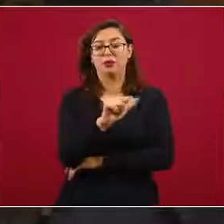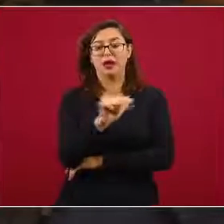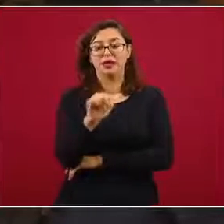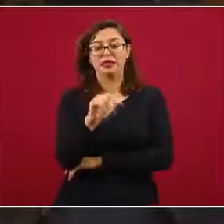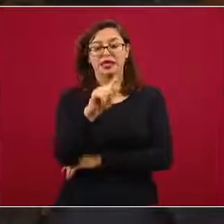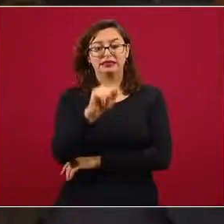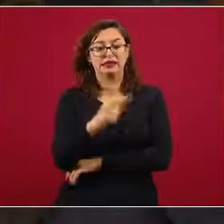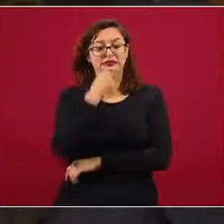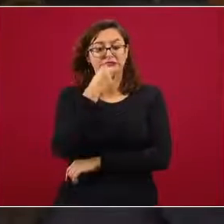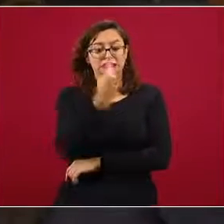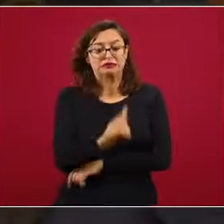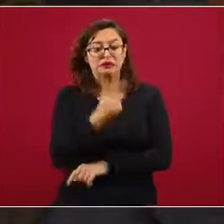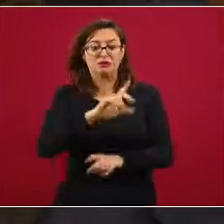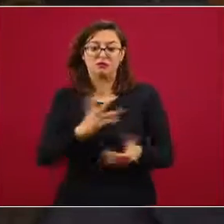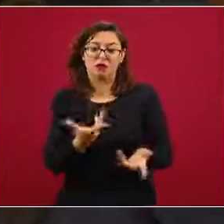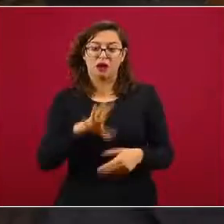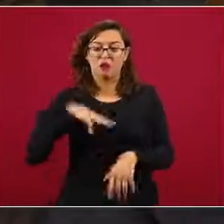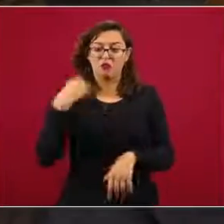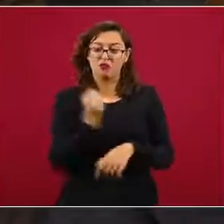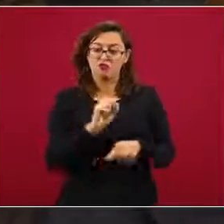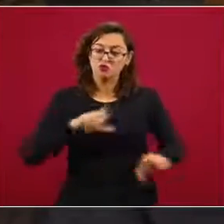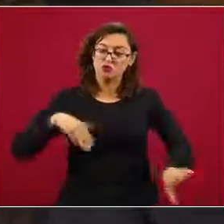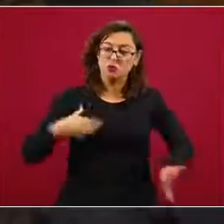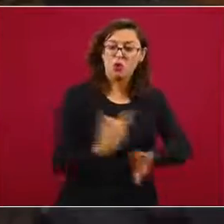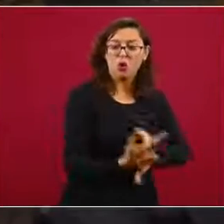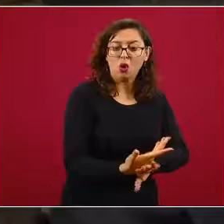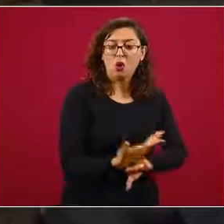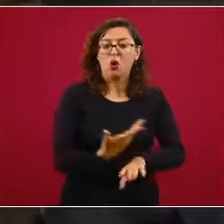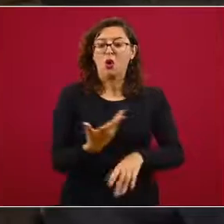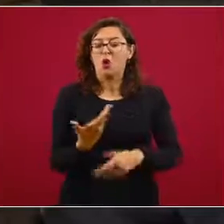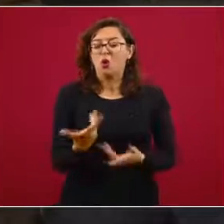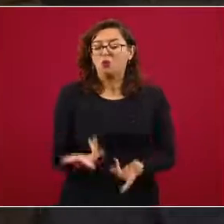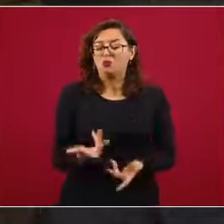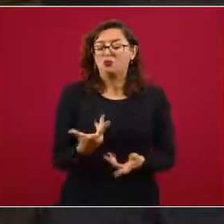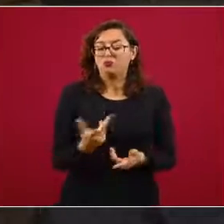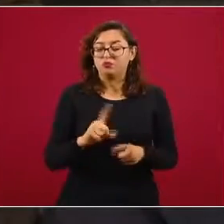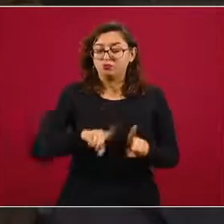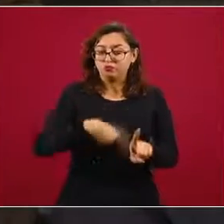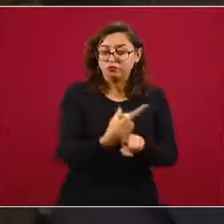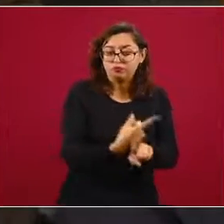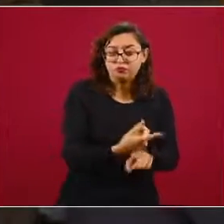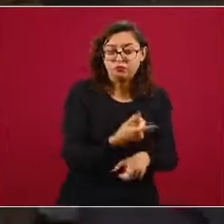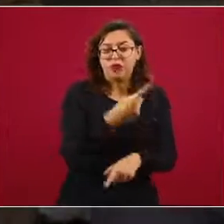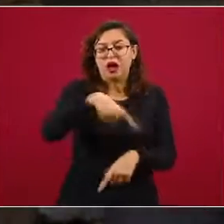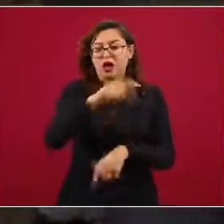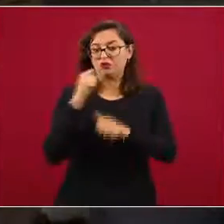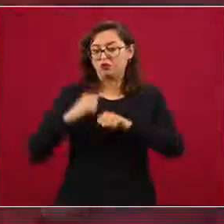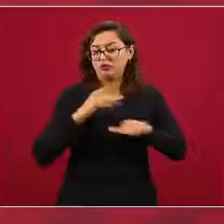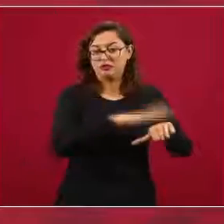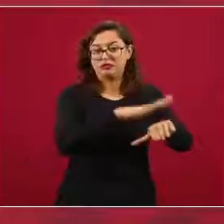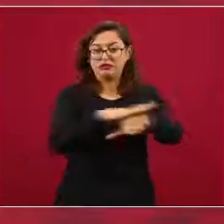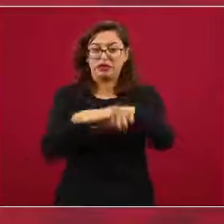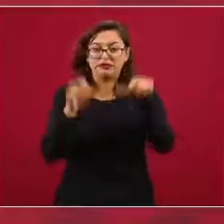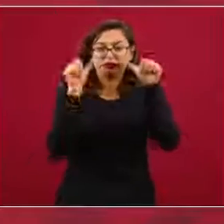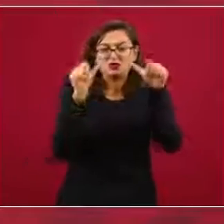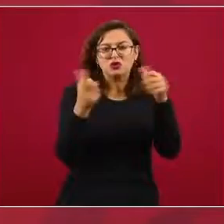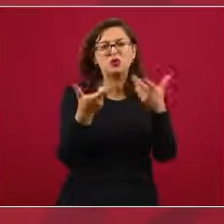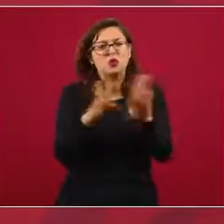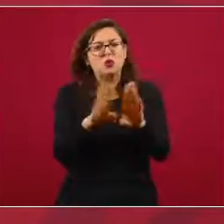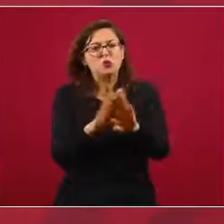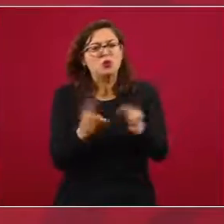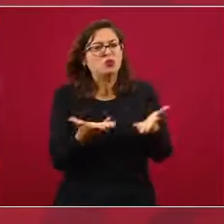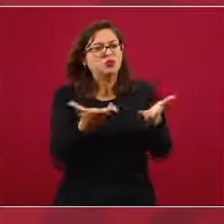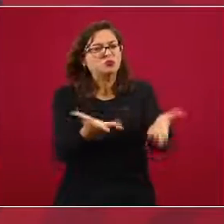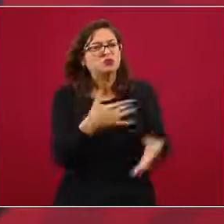¿Cuál sería el llamado que le harían las entidades que están involucradas en este tipo de asuntos? Pues que se castigue a